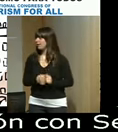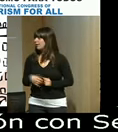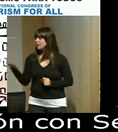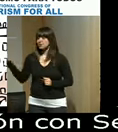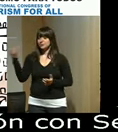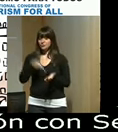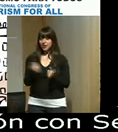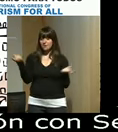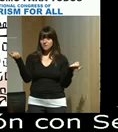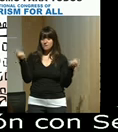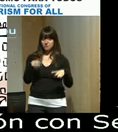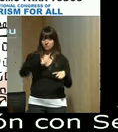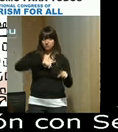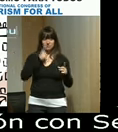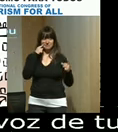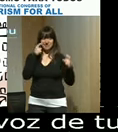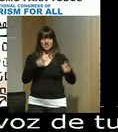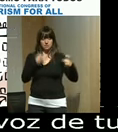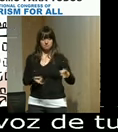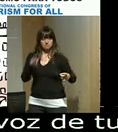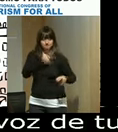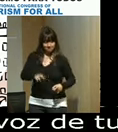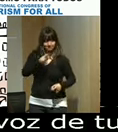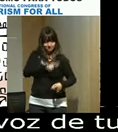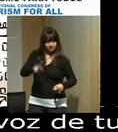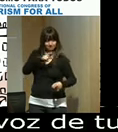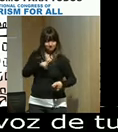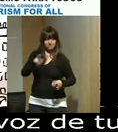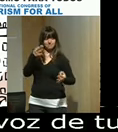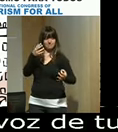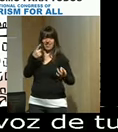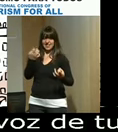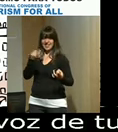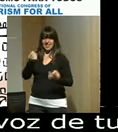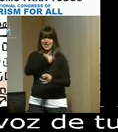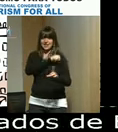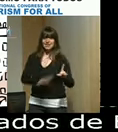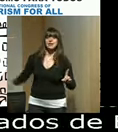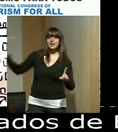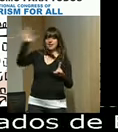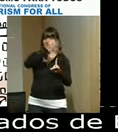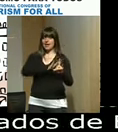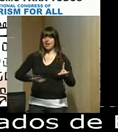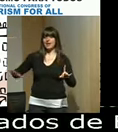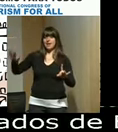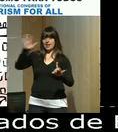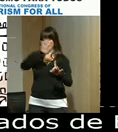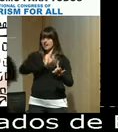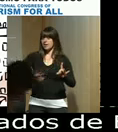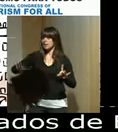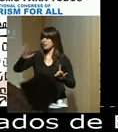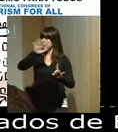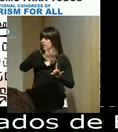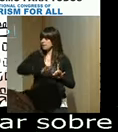intentábamos incidir, motivar sobre la necesidad de que el Estado español ponga en marcha una estrategia